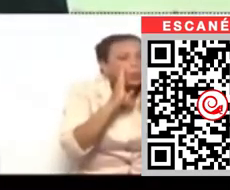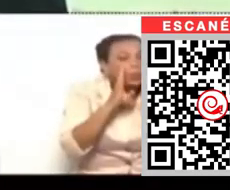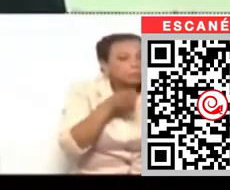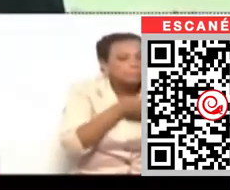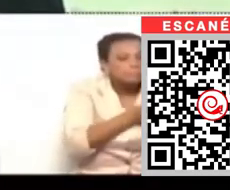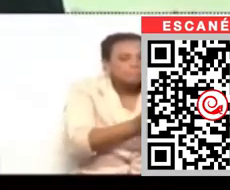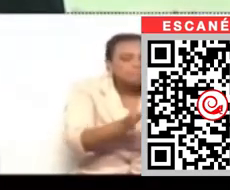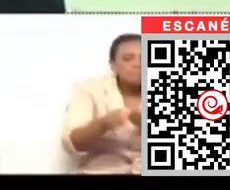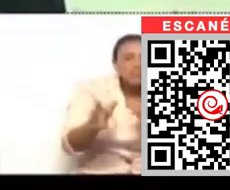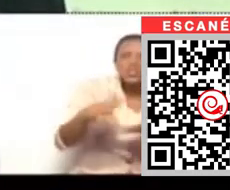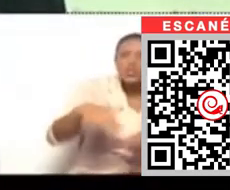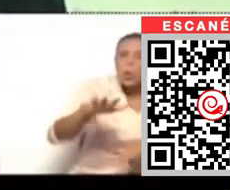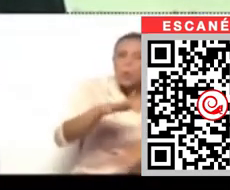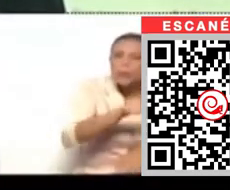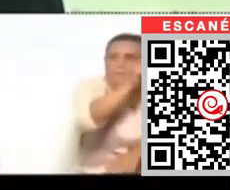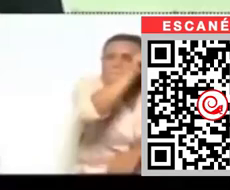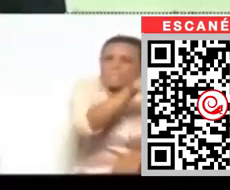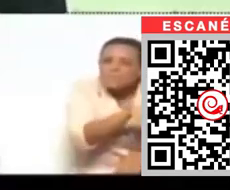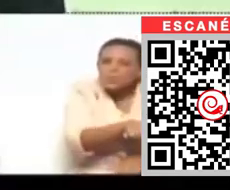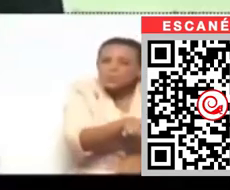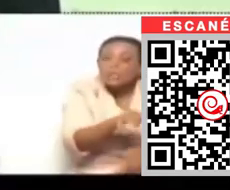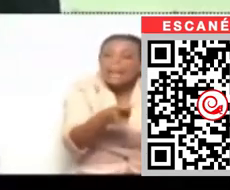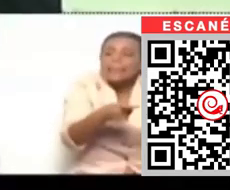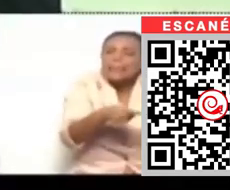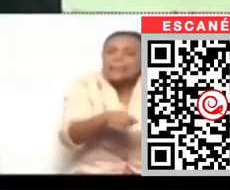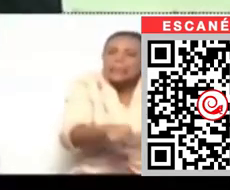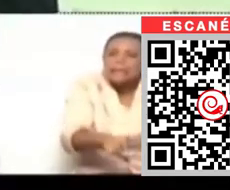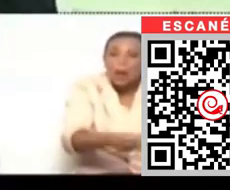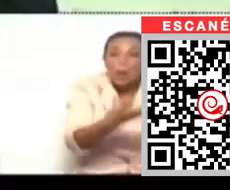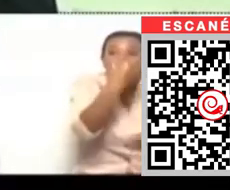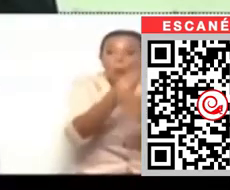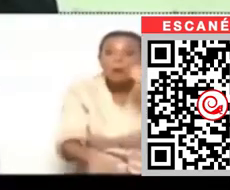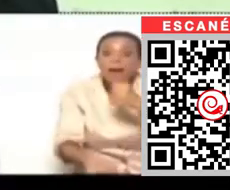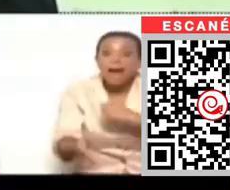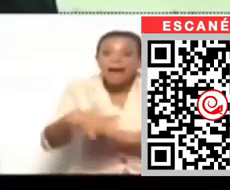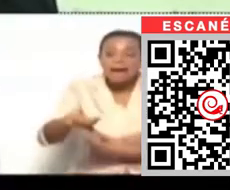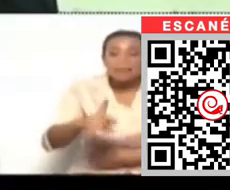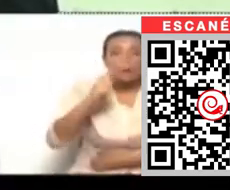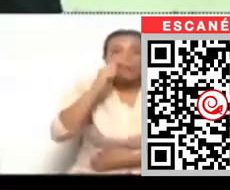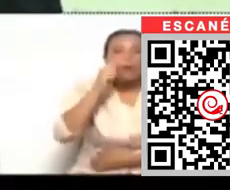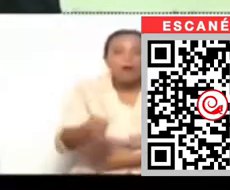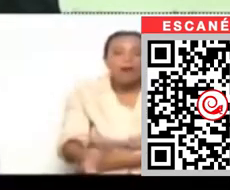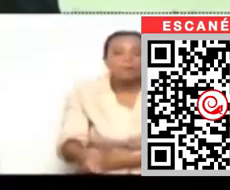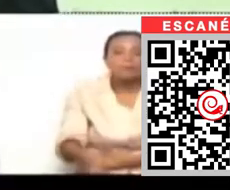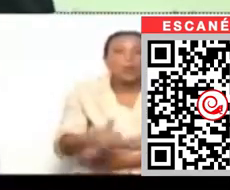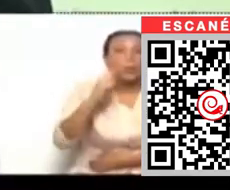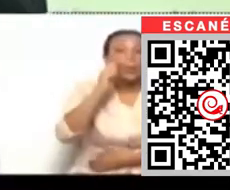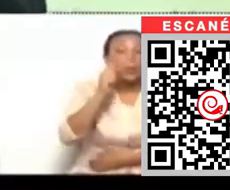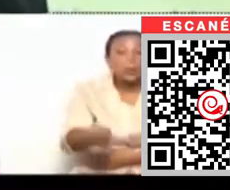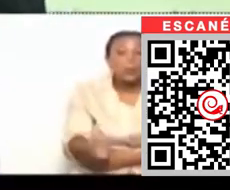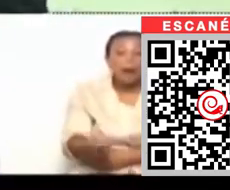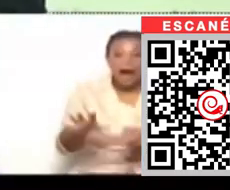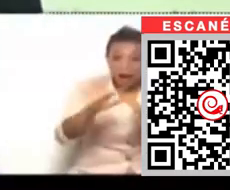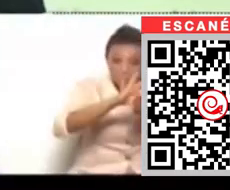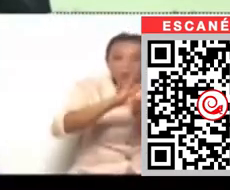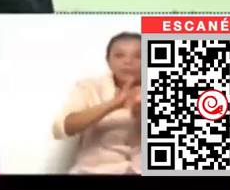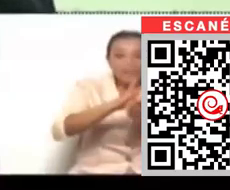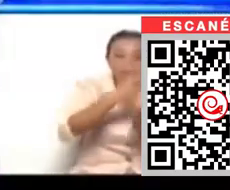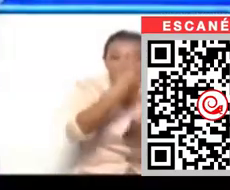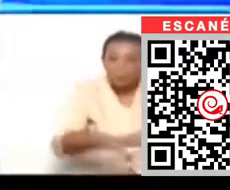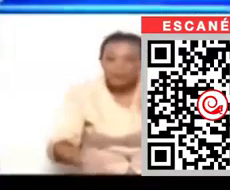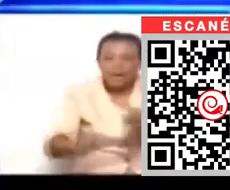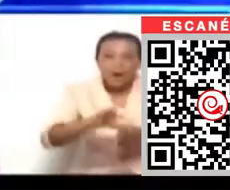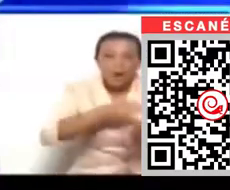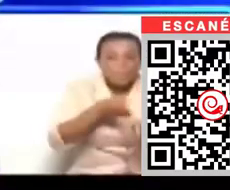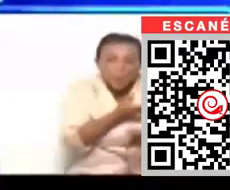camino a donde ellos intentaron de huir, hacia Ucrania. como iban directo a la frontera. Absolutamente. Por